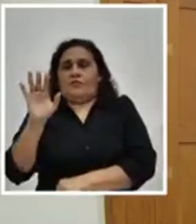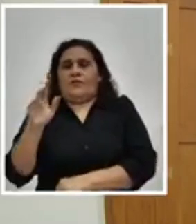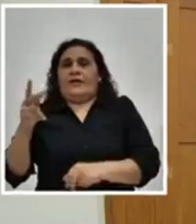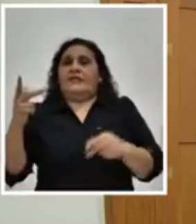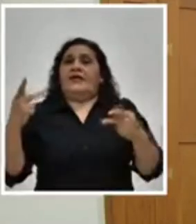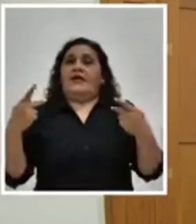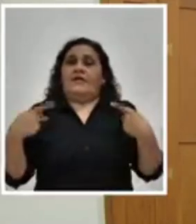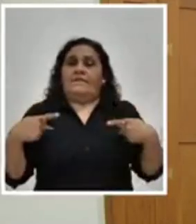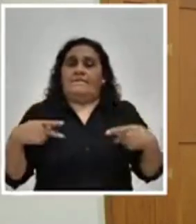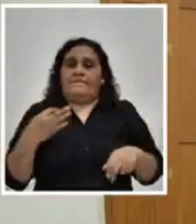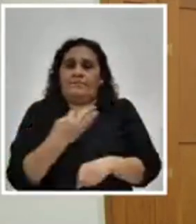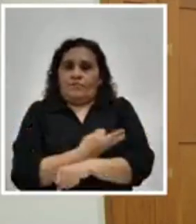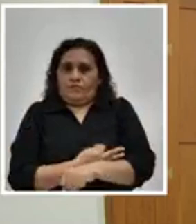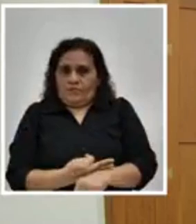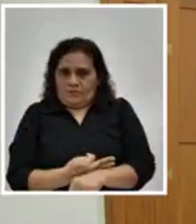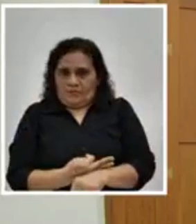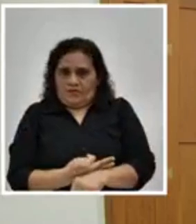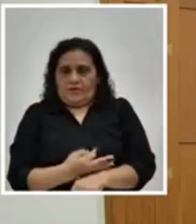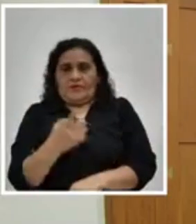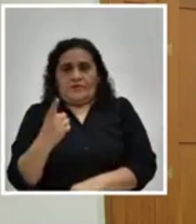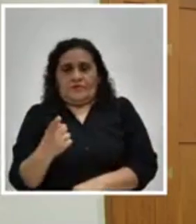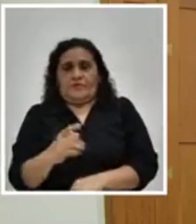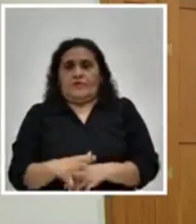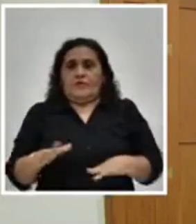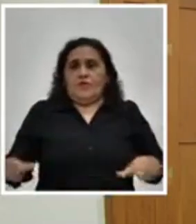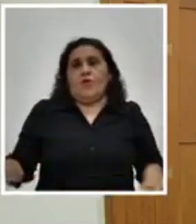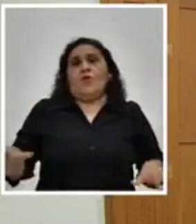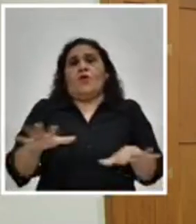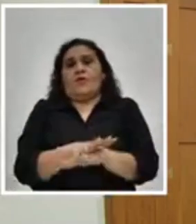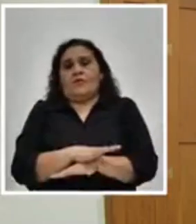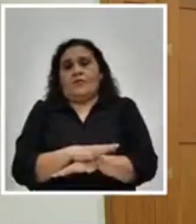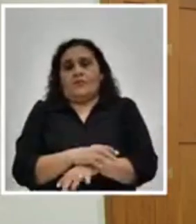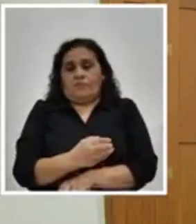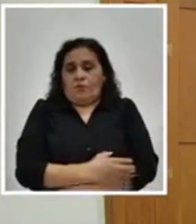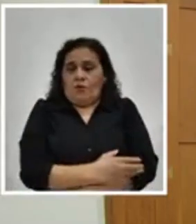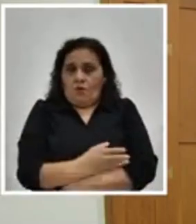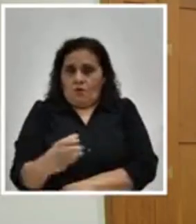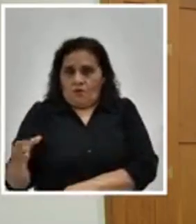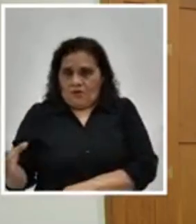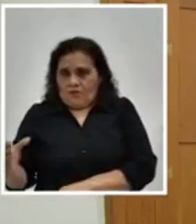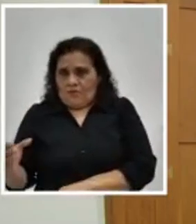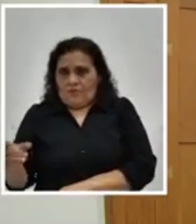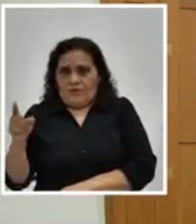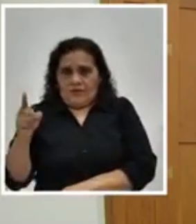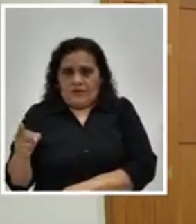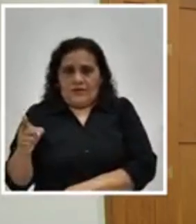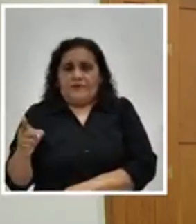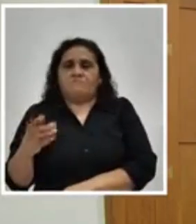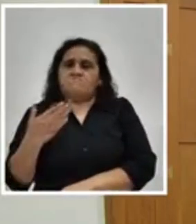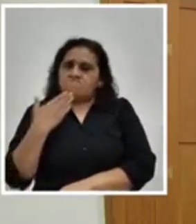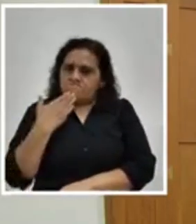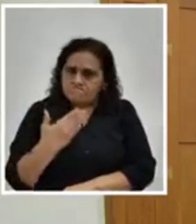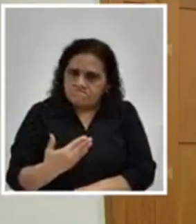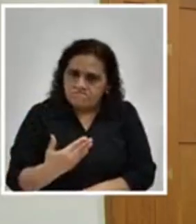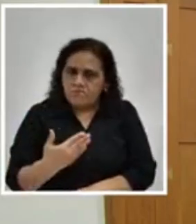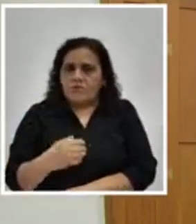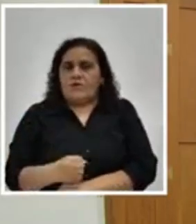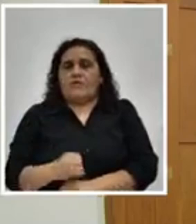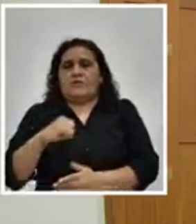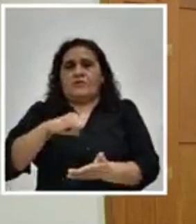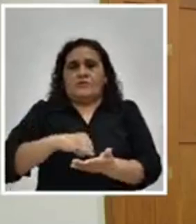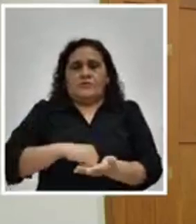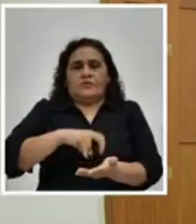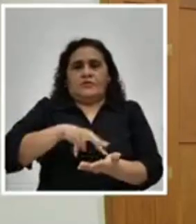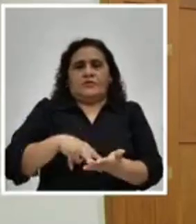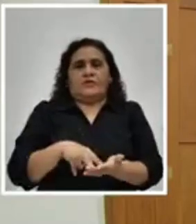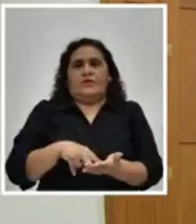familias. También se llevó a cabo la remodelación del campo que hoy ya está en operaciones, Ingeniero Manuel